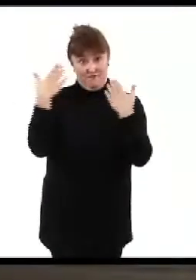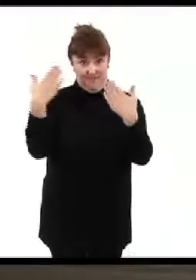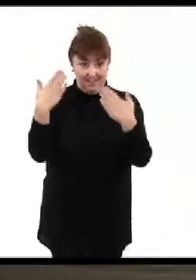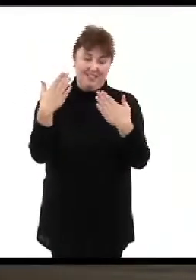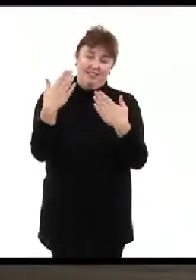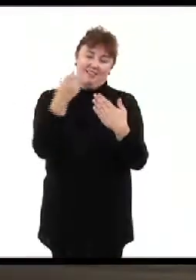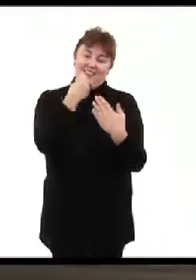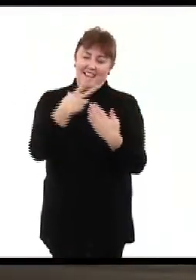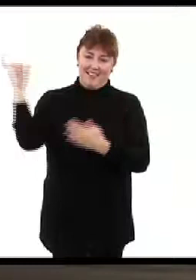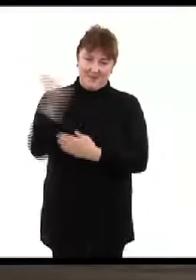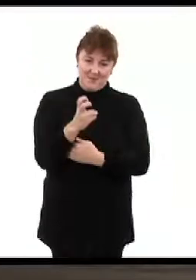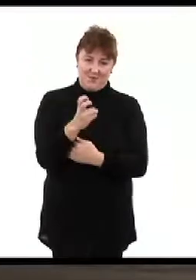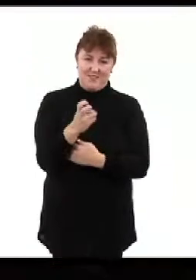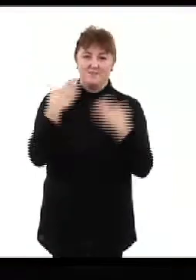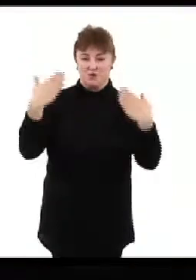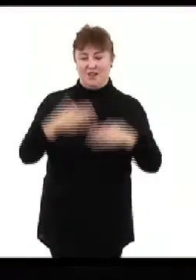Eskerrik asko.